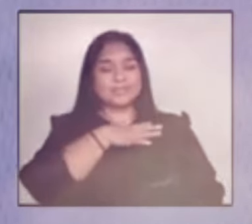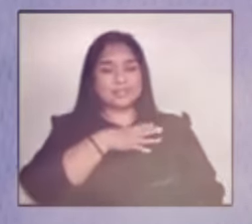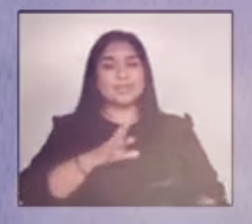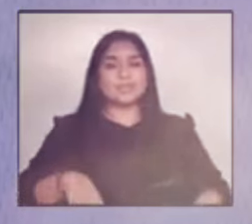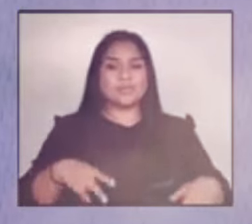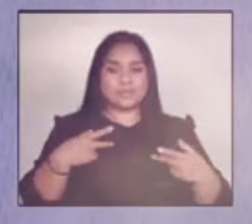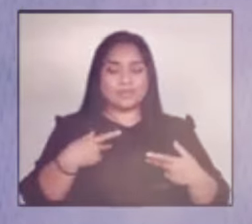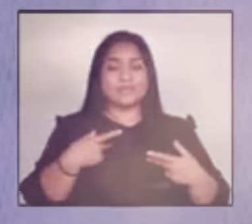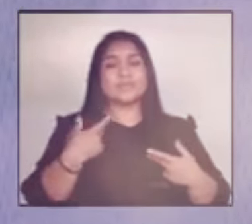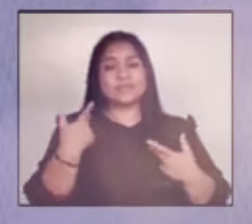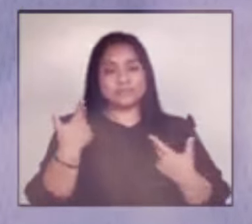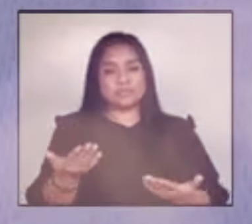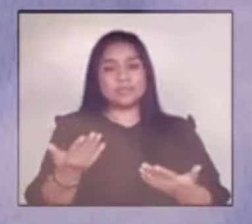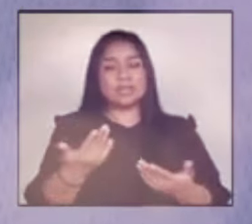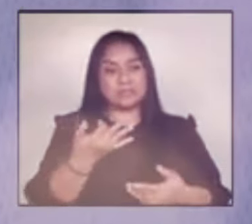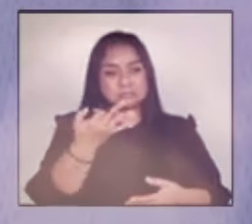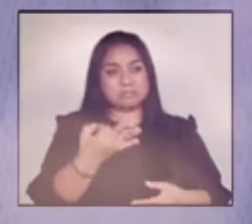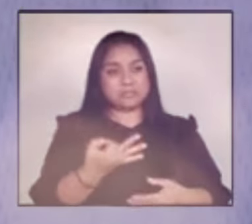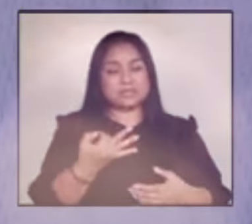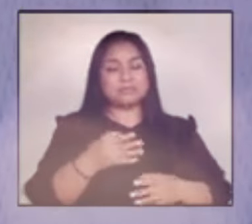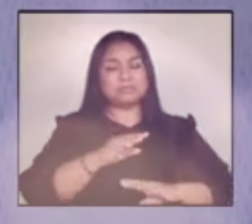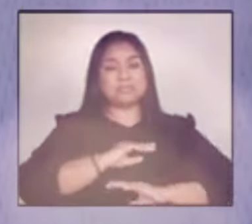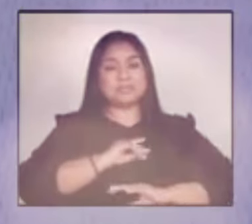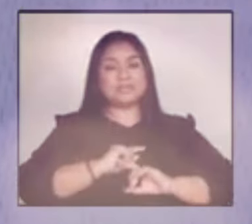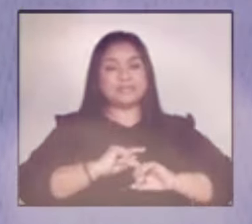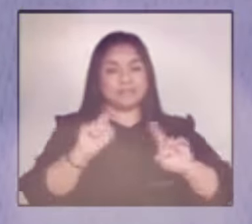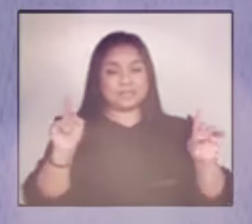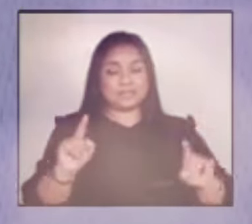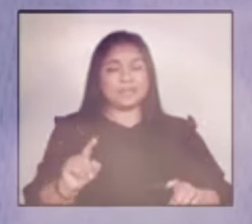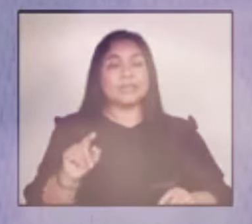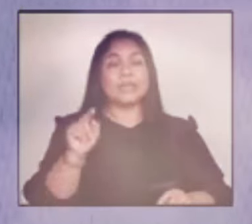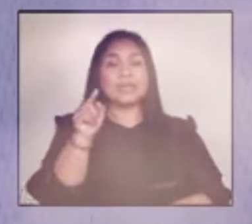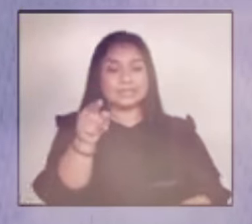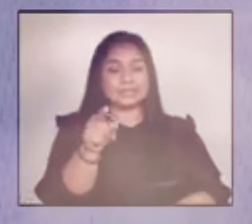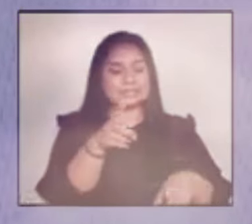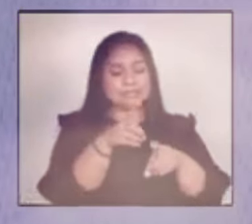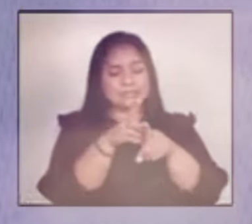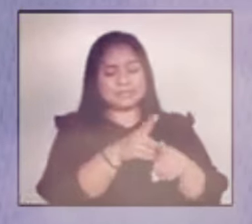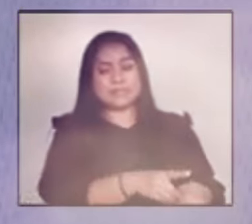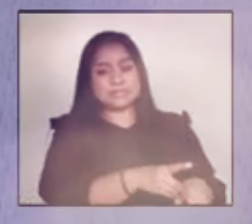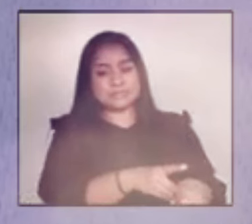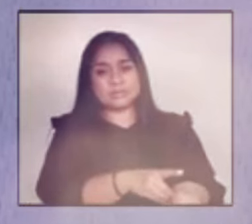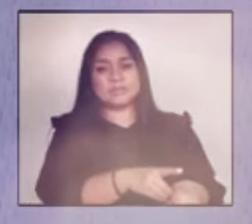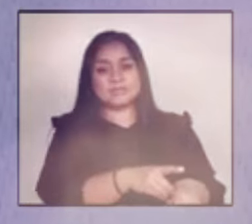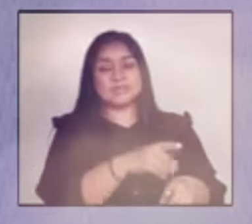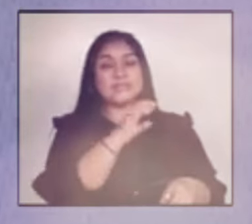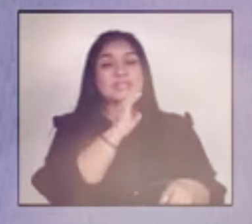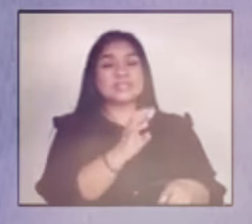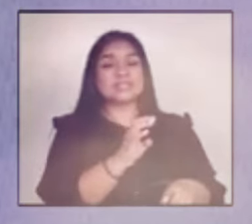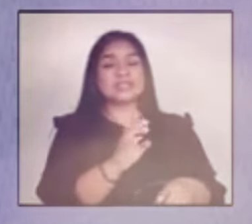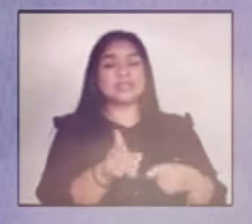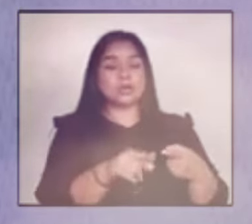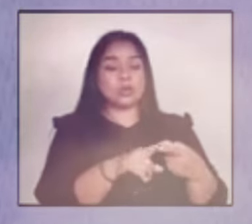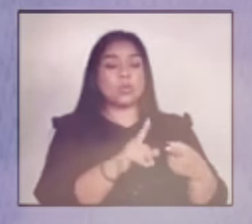un tratamiento completamente diferente. Esta discriminación es uno de